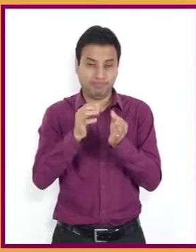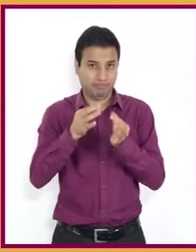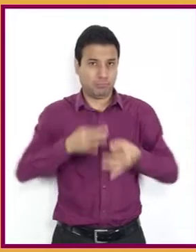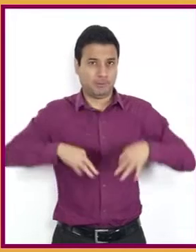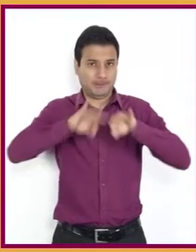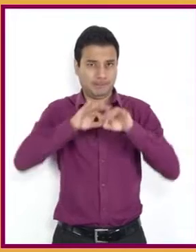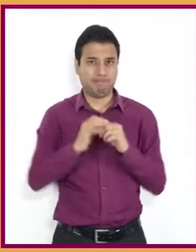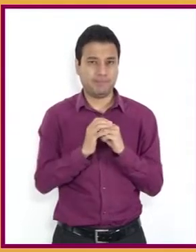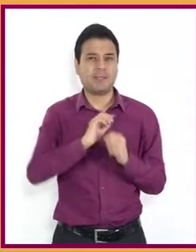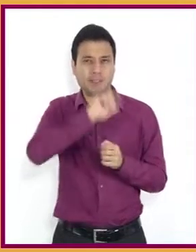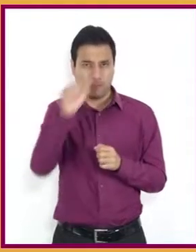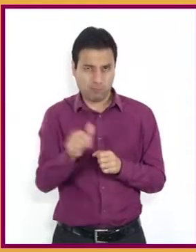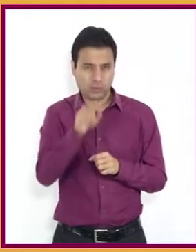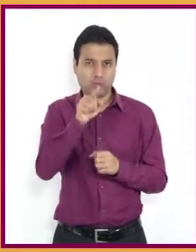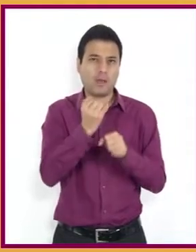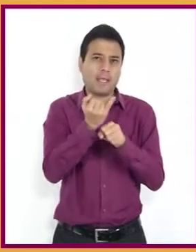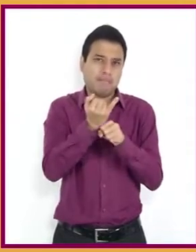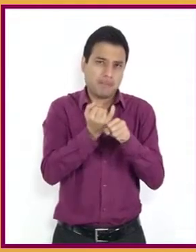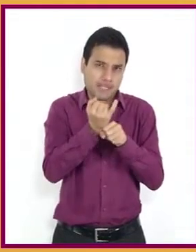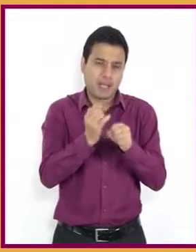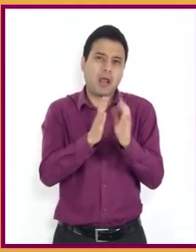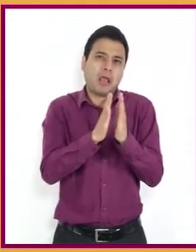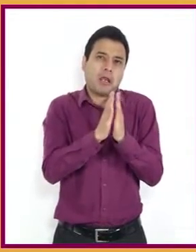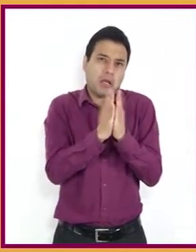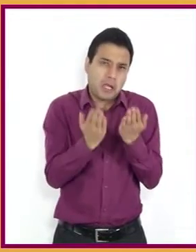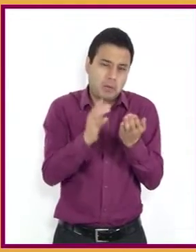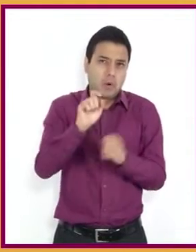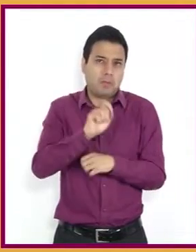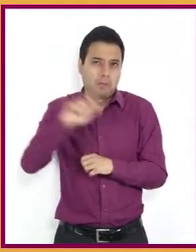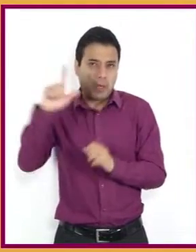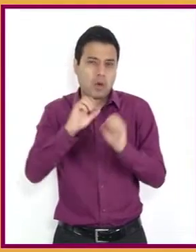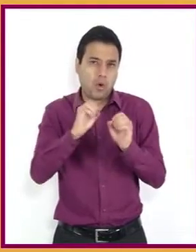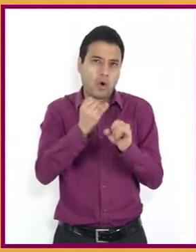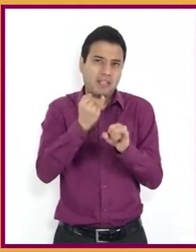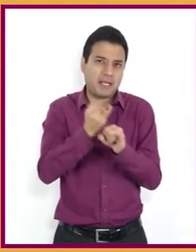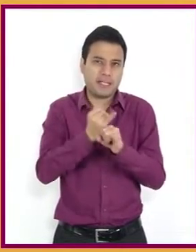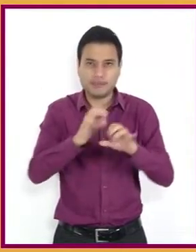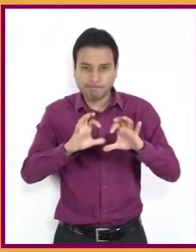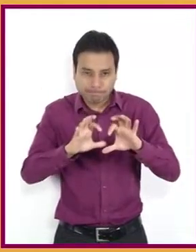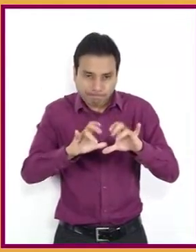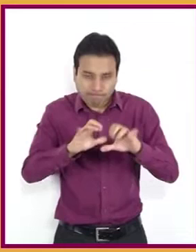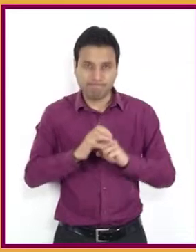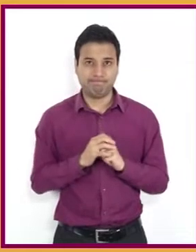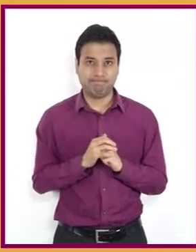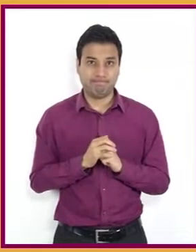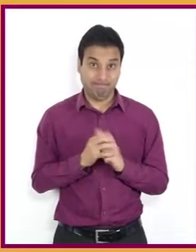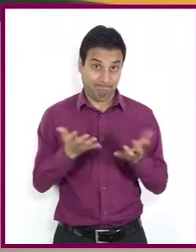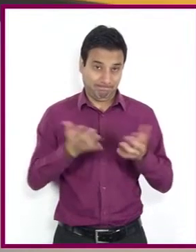tarde podrán investigarlas en libros especializados o en páginas de internet confiables.